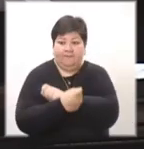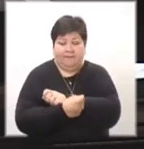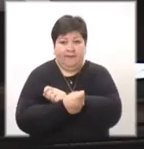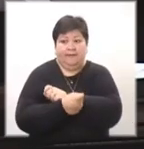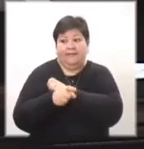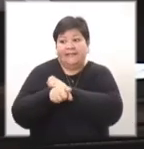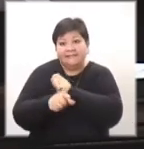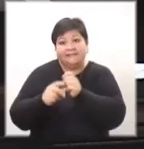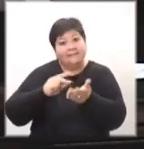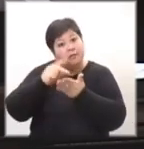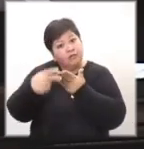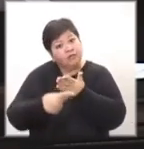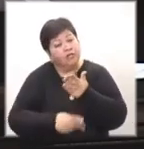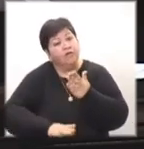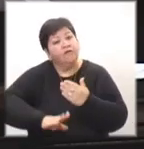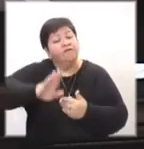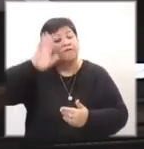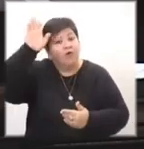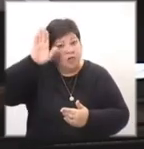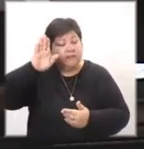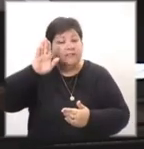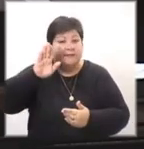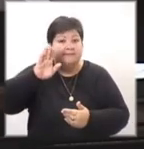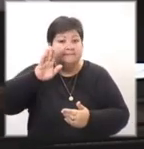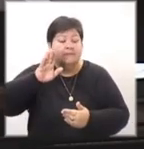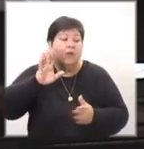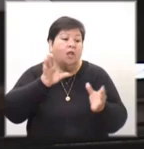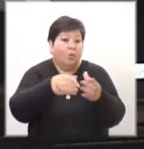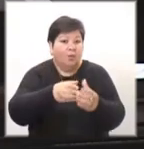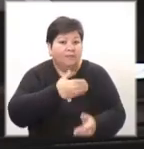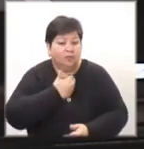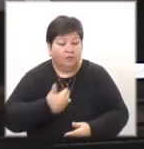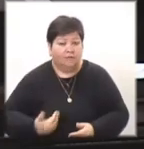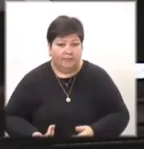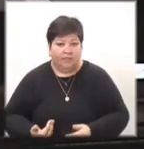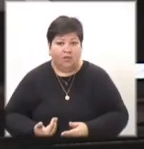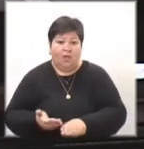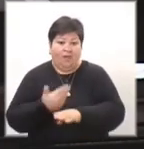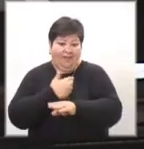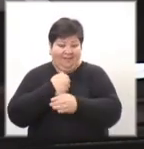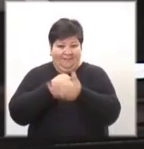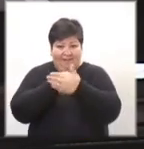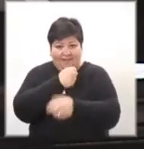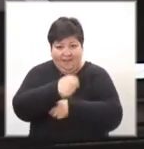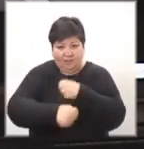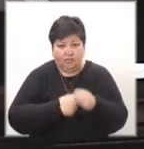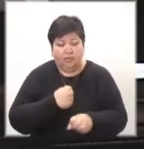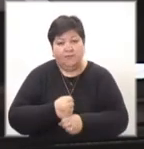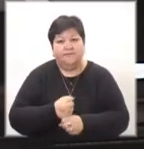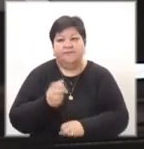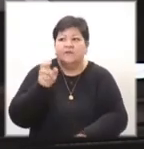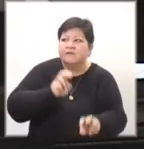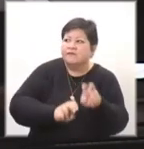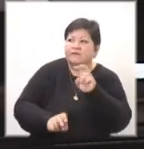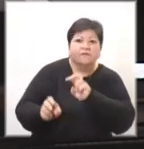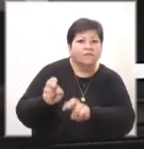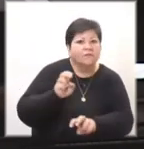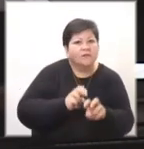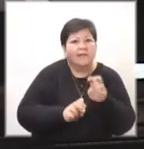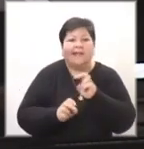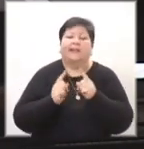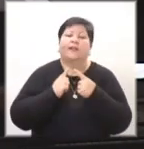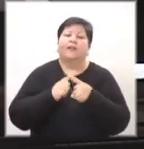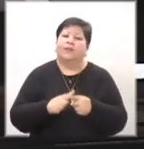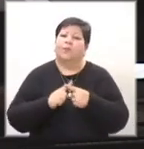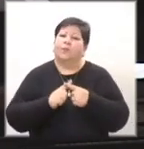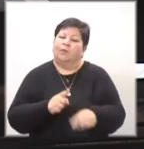votó por parte de la coalición de gobierno unos días antes de fin de año, buscando claramente que no se discutiera con